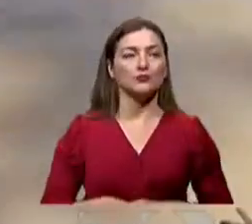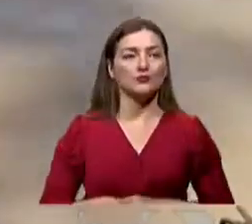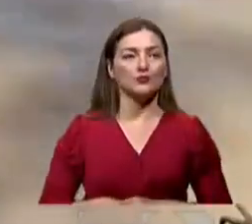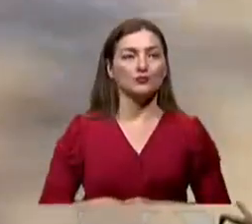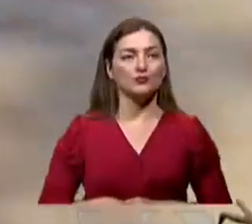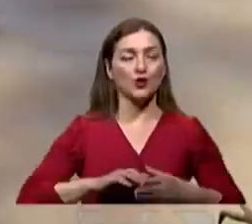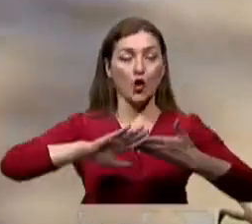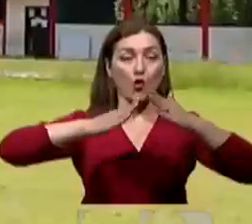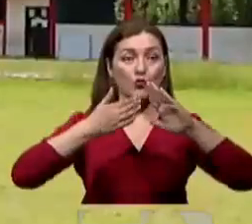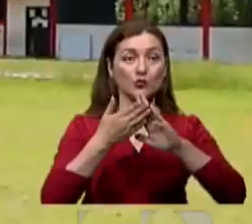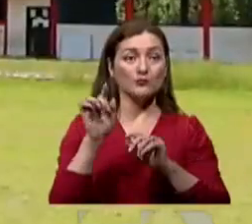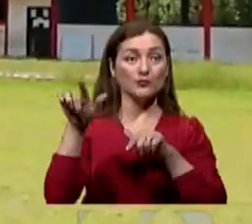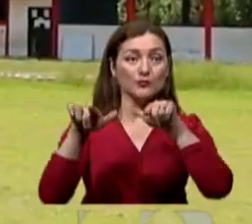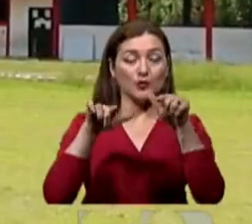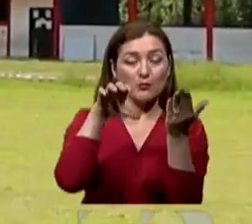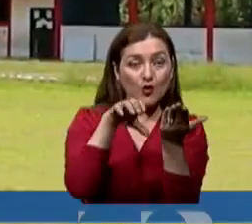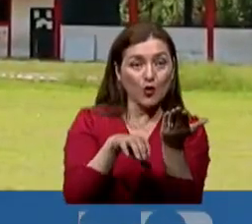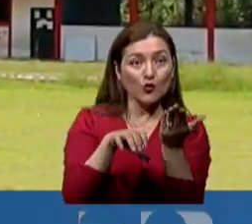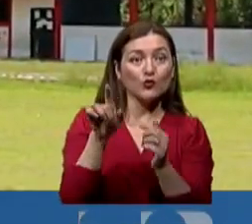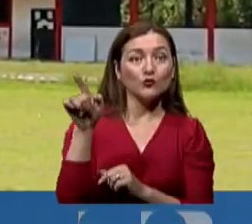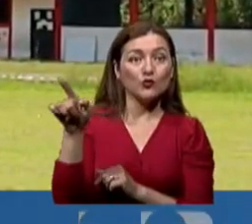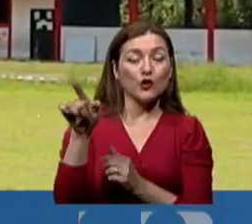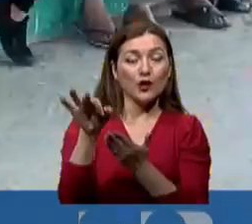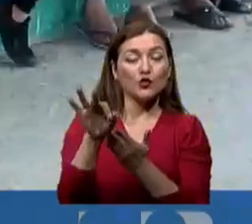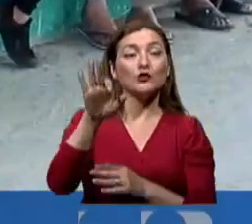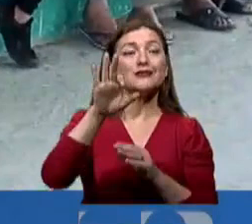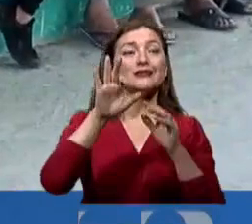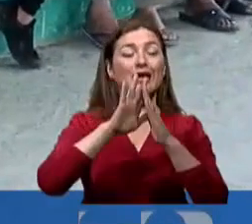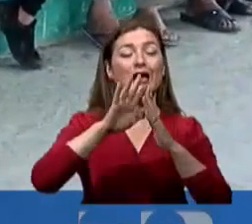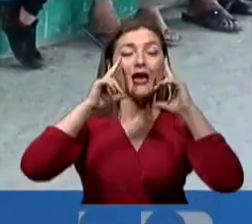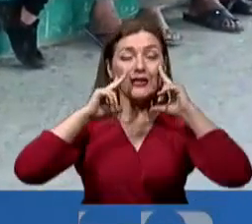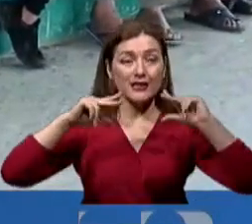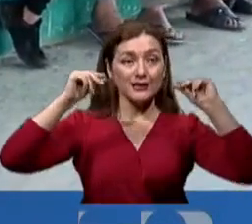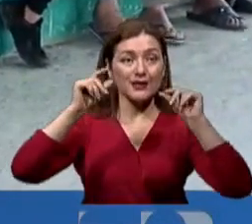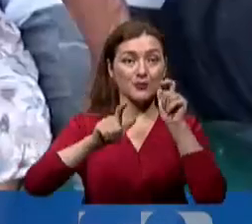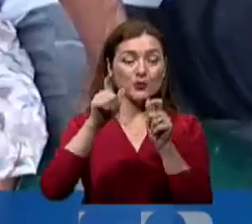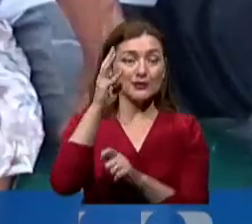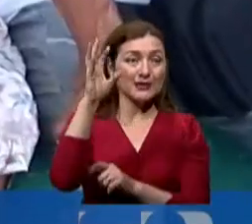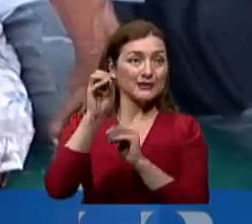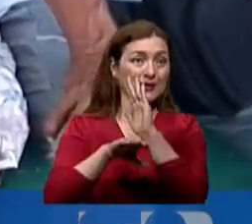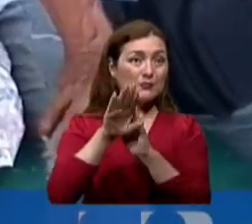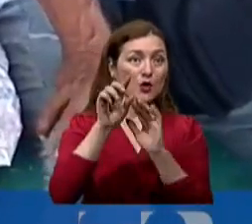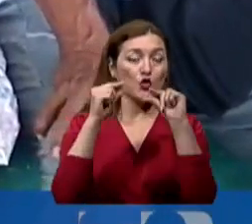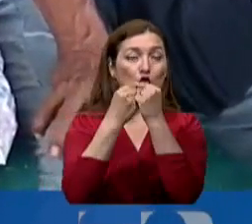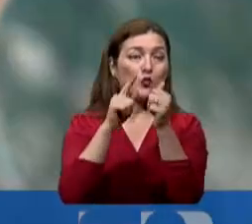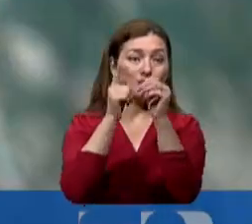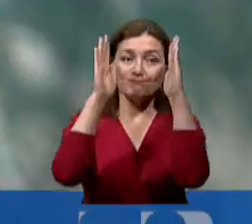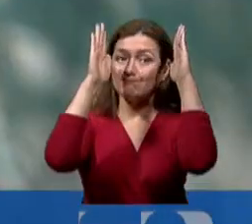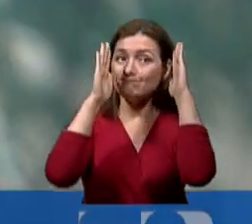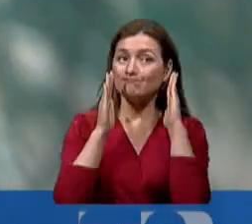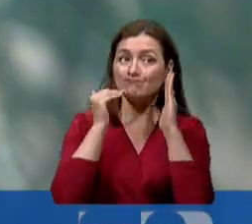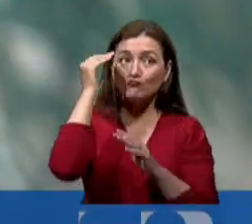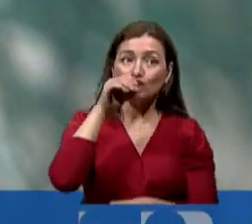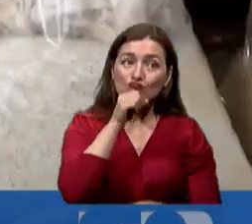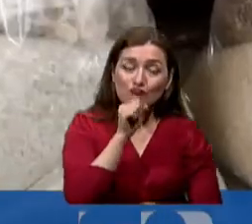En la comunidad Bellavista Baja de la parroquia Chontapunta, Cantón Tena, más de 60 personas que son parte de los grupos prioritarios